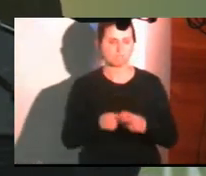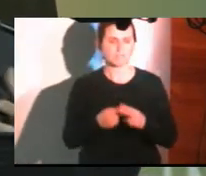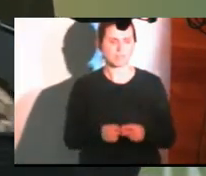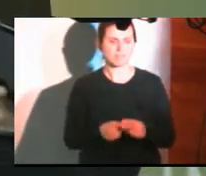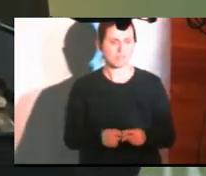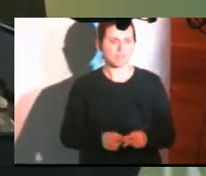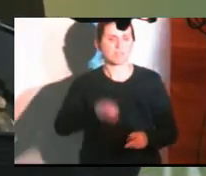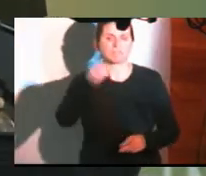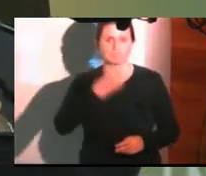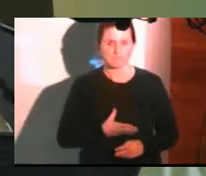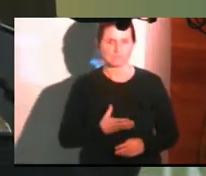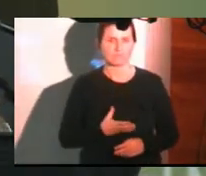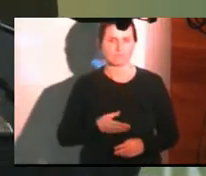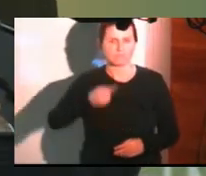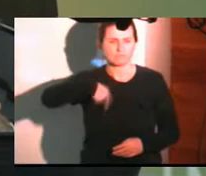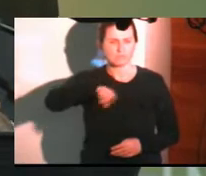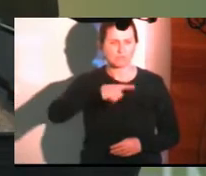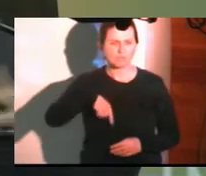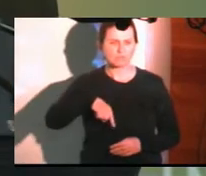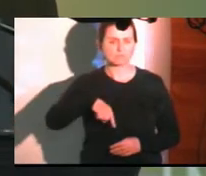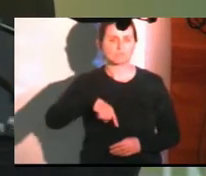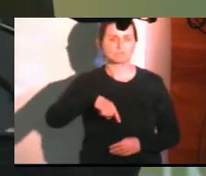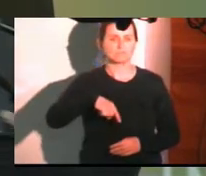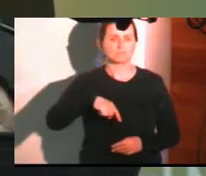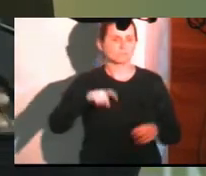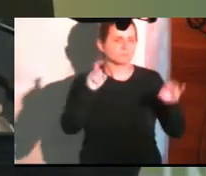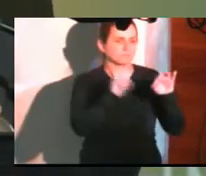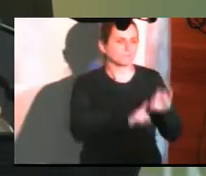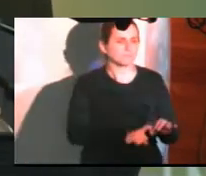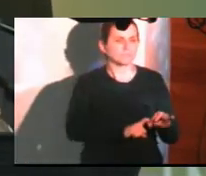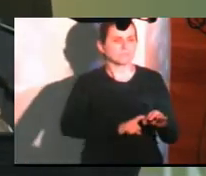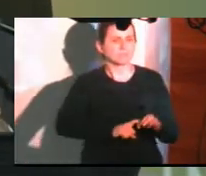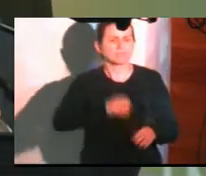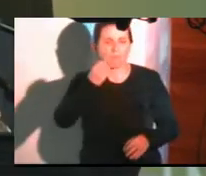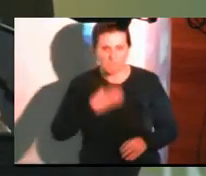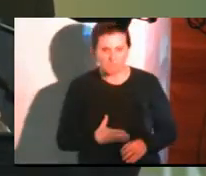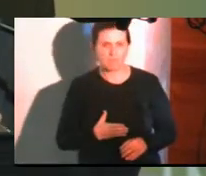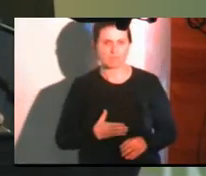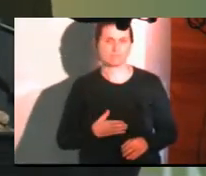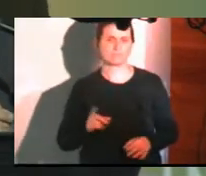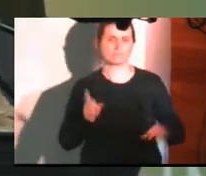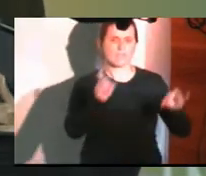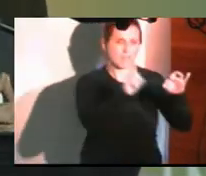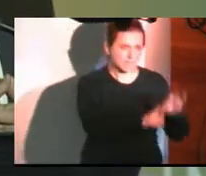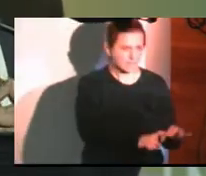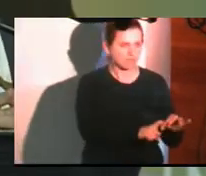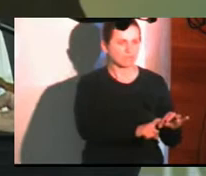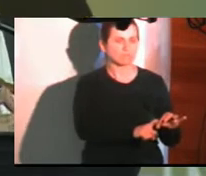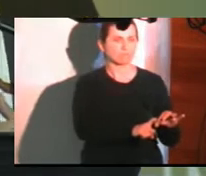Tenemos muchos socios estratégicos. Hemos adherido con la firma del señor Gobernador en